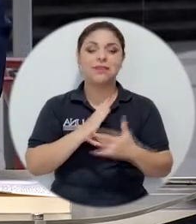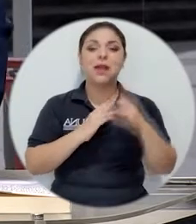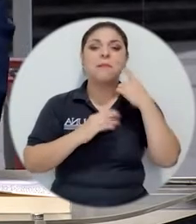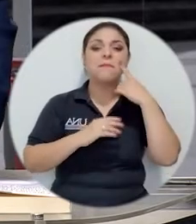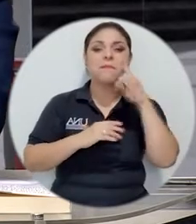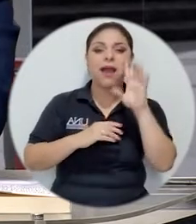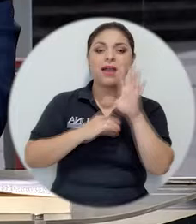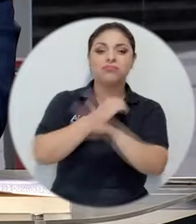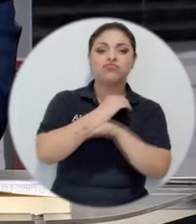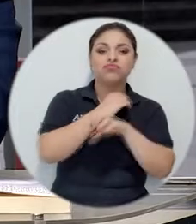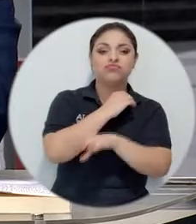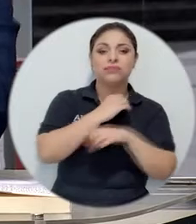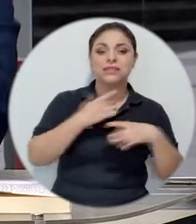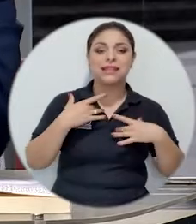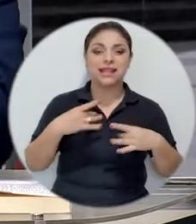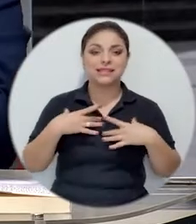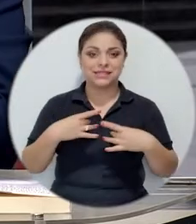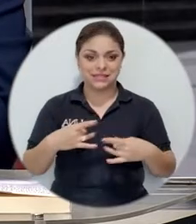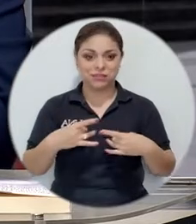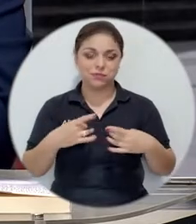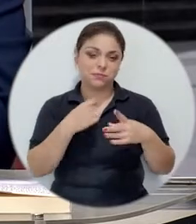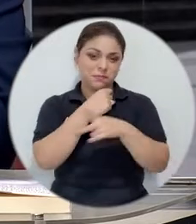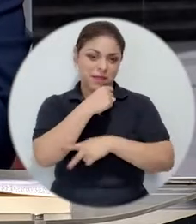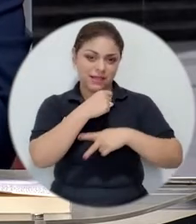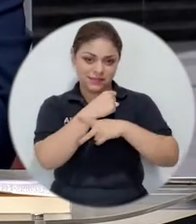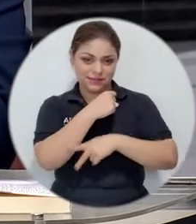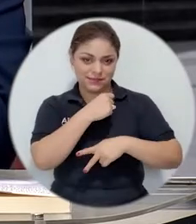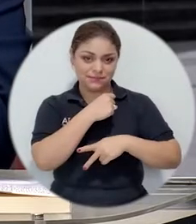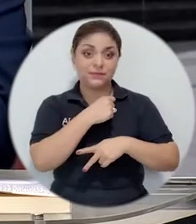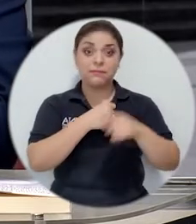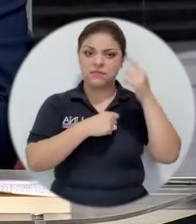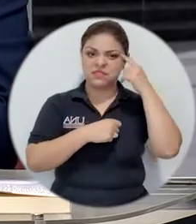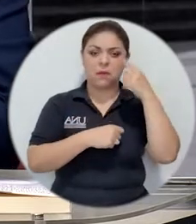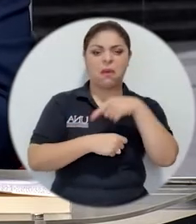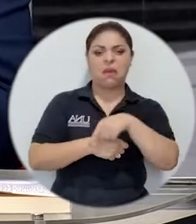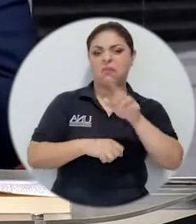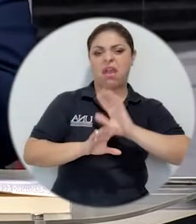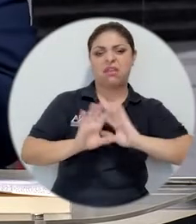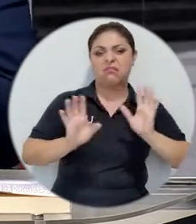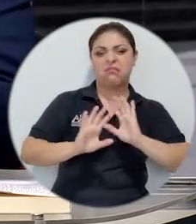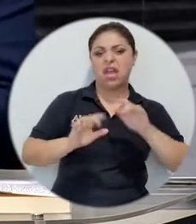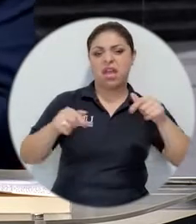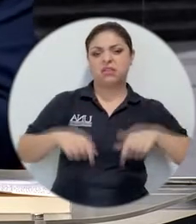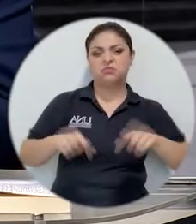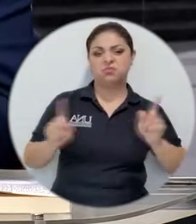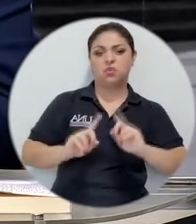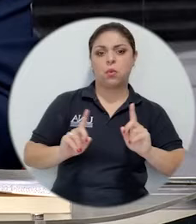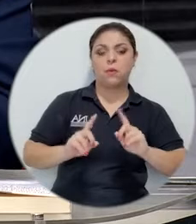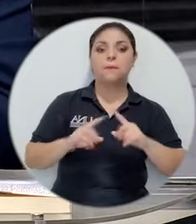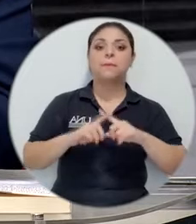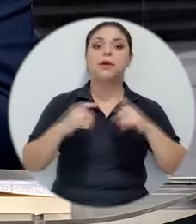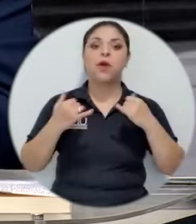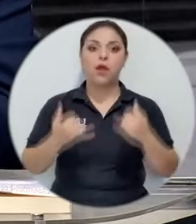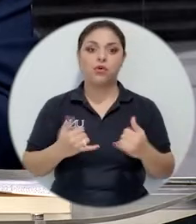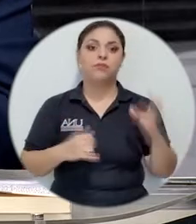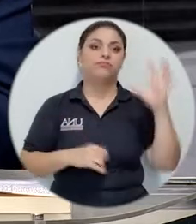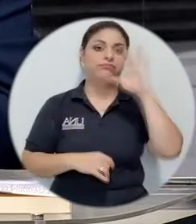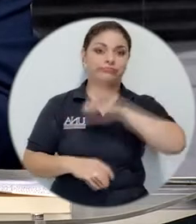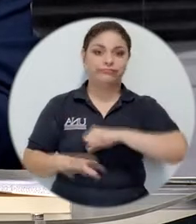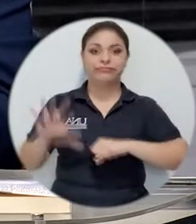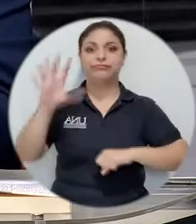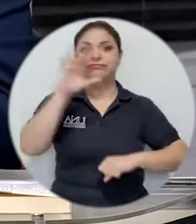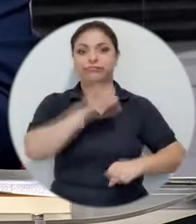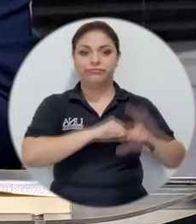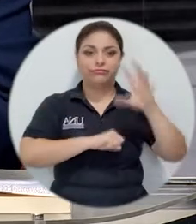la tecnología para socavar los intereses de los países. Y aunque eso pensábamos que era lejano, cada